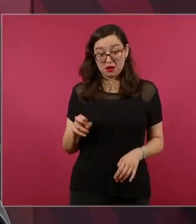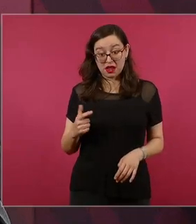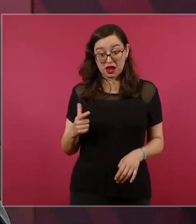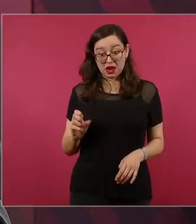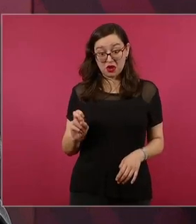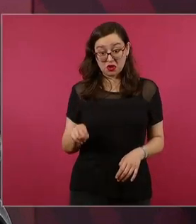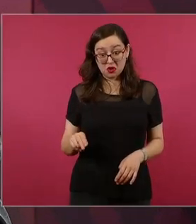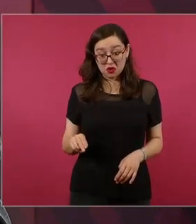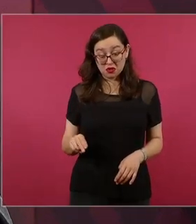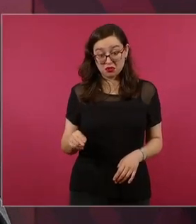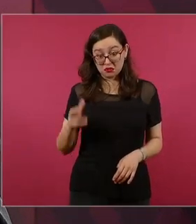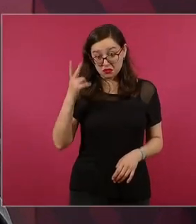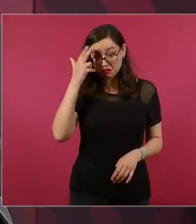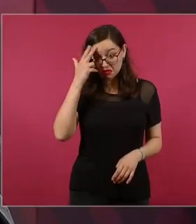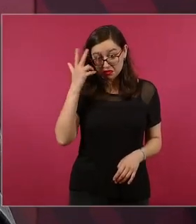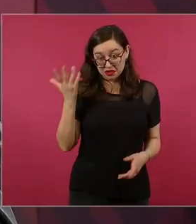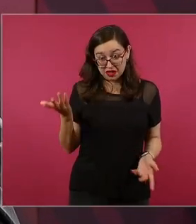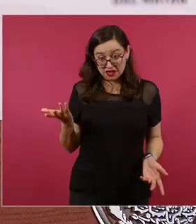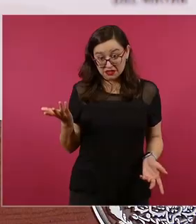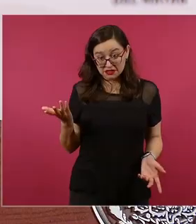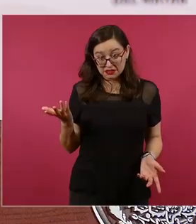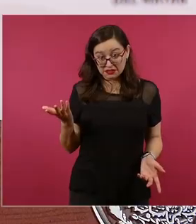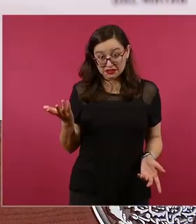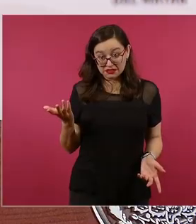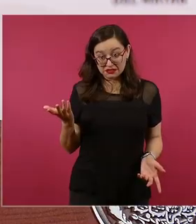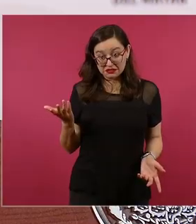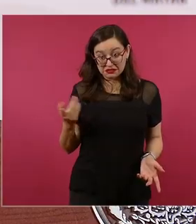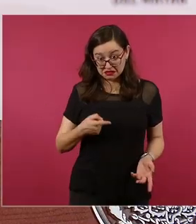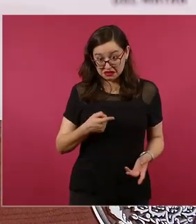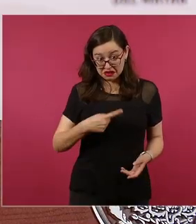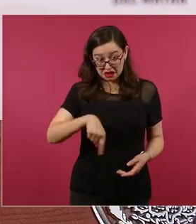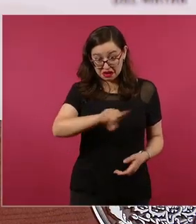actuaban así con Porfirio Díaz. No,